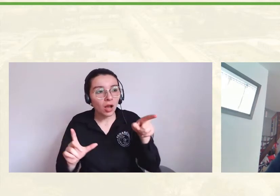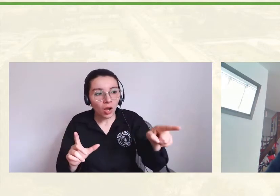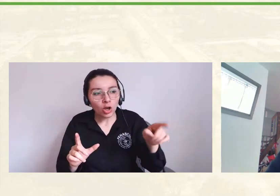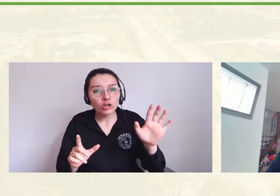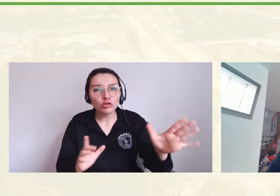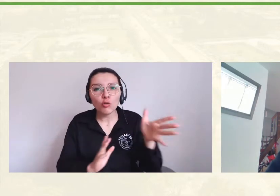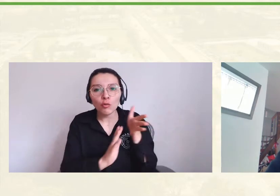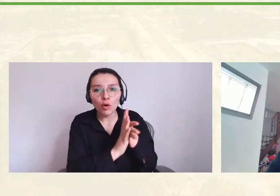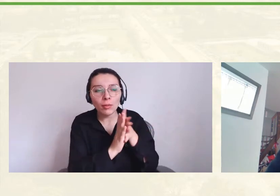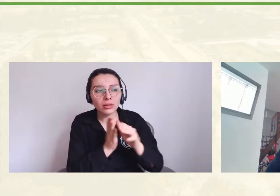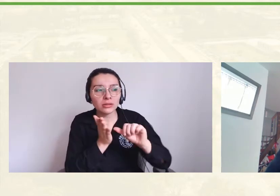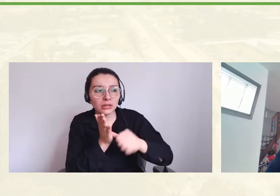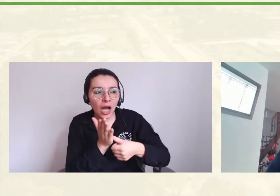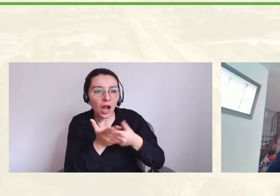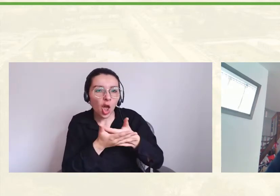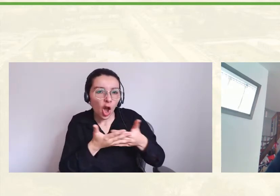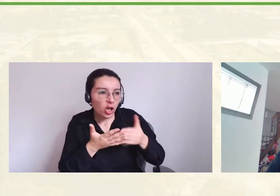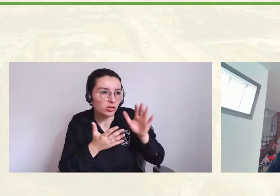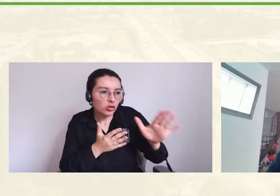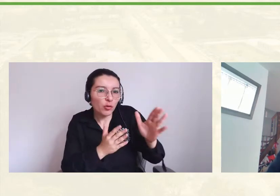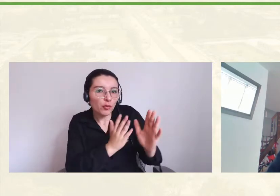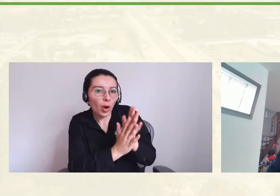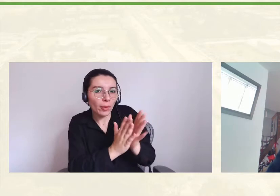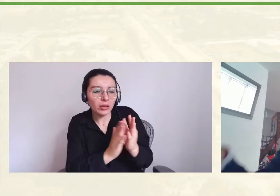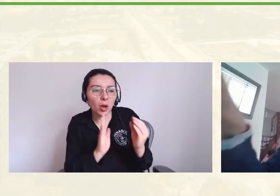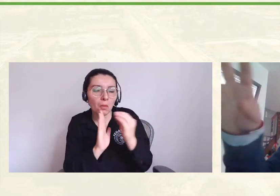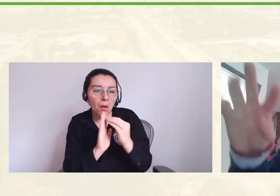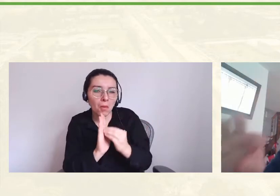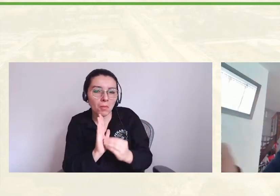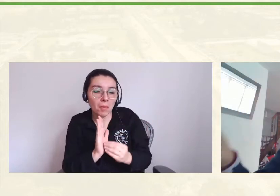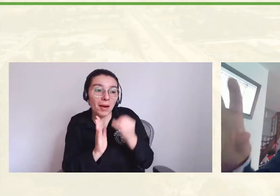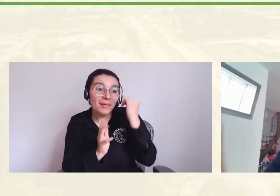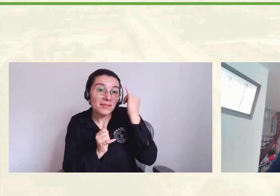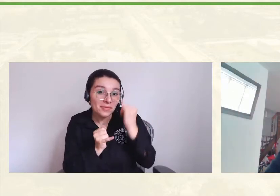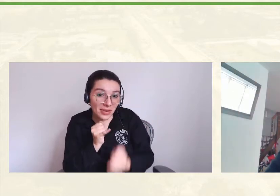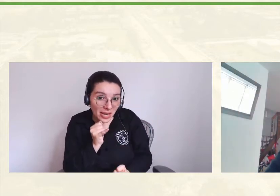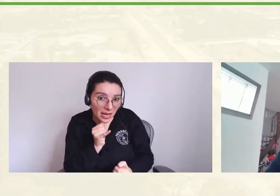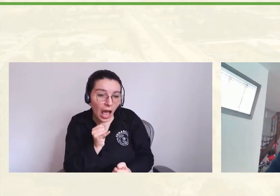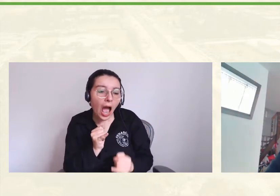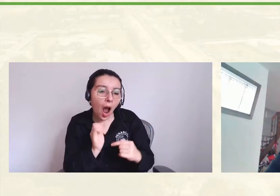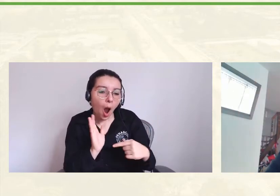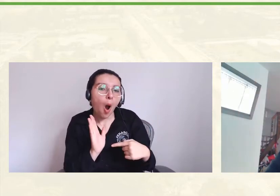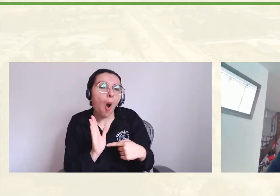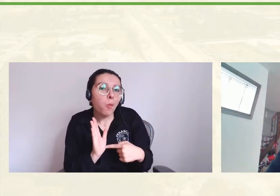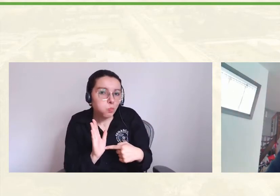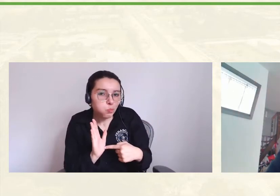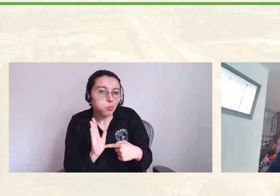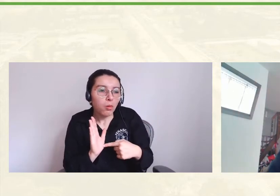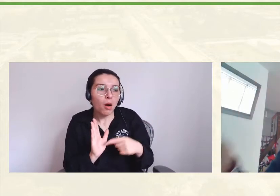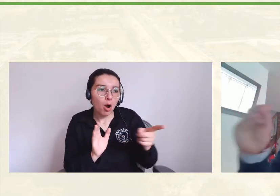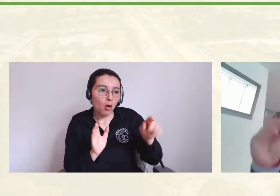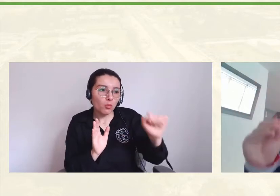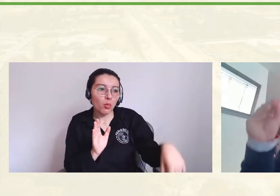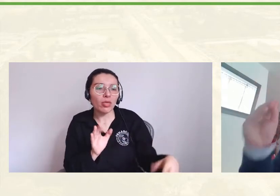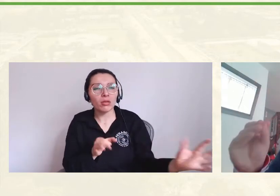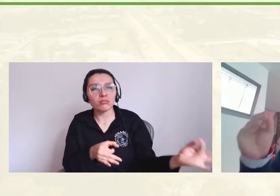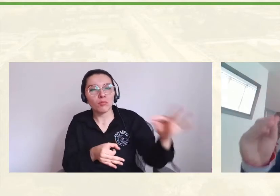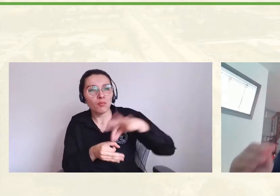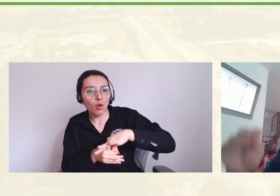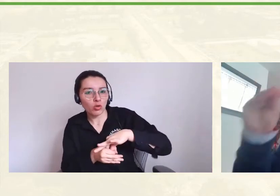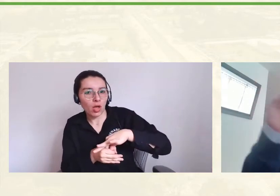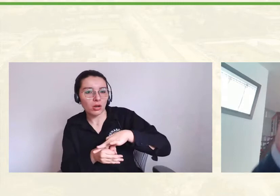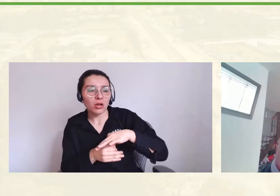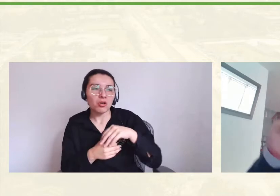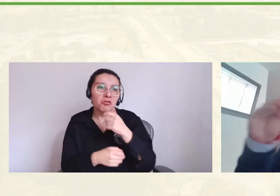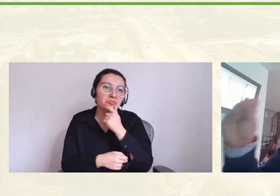lidera Camilo de la socialización y finalmente se habilita ese espacio dentro del micrositio y ahí van a poder ellos entrar a